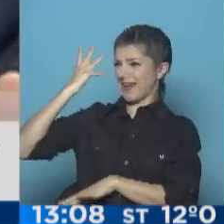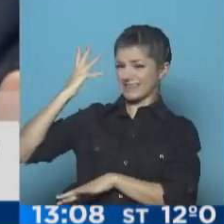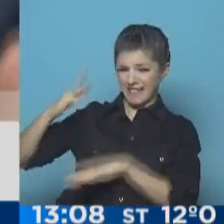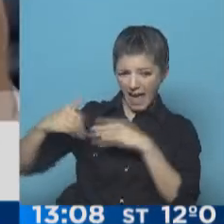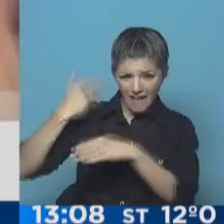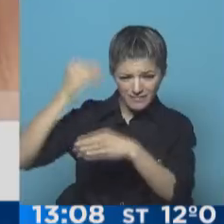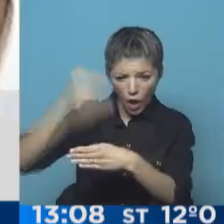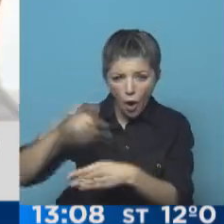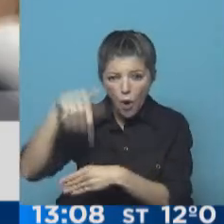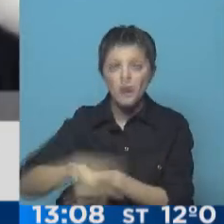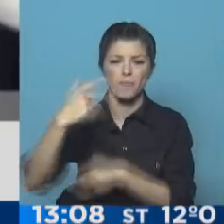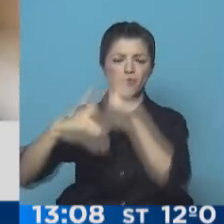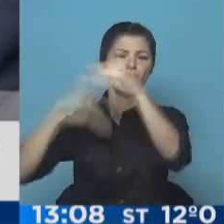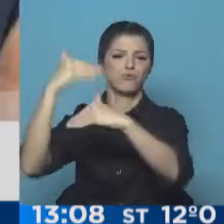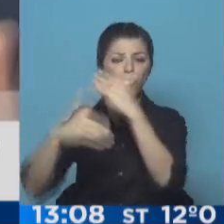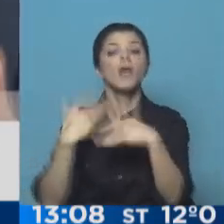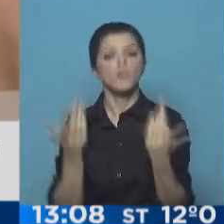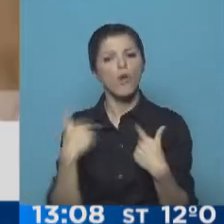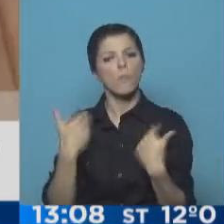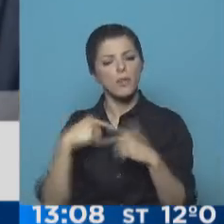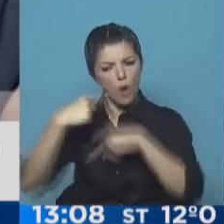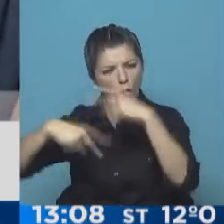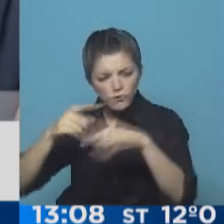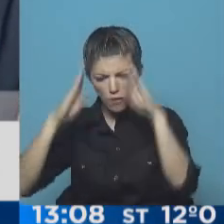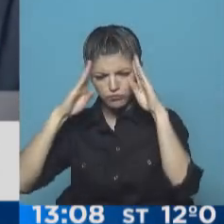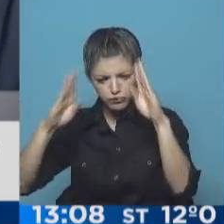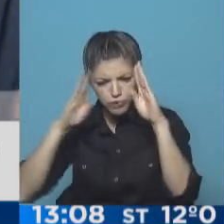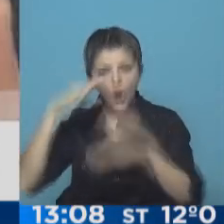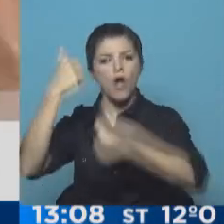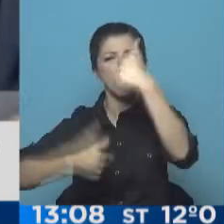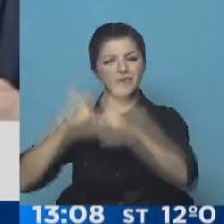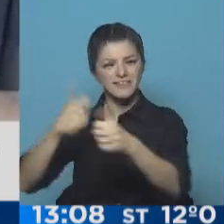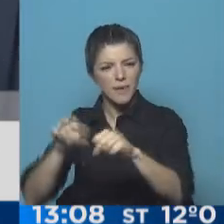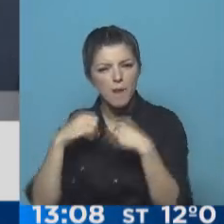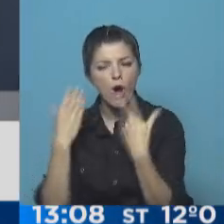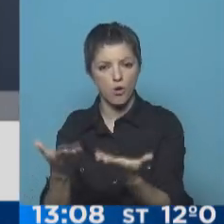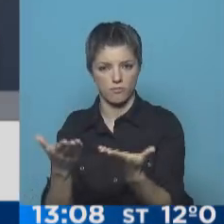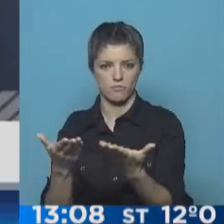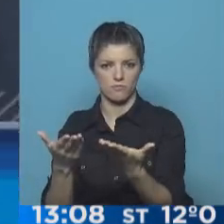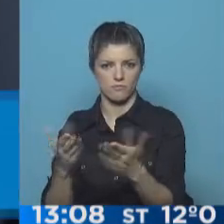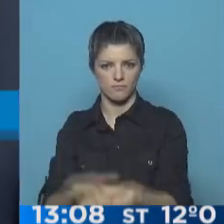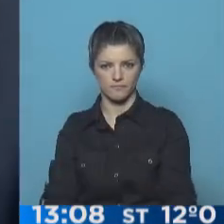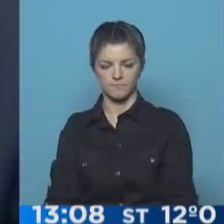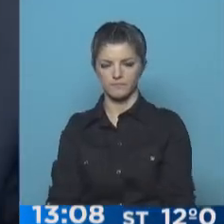ahora encaramos cada día con más competitividad con más competitividad esta gran etapa del desarrollo Argentino